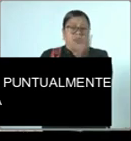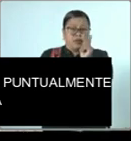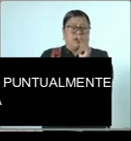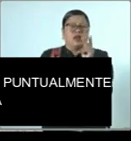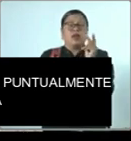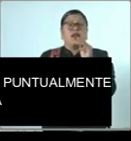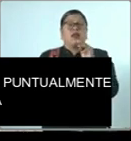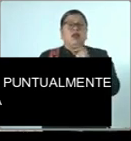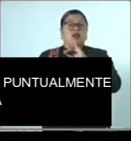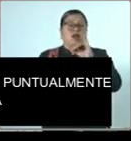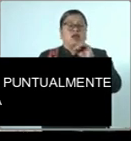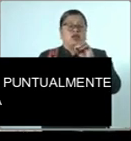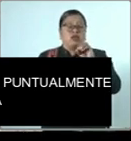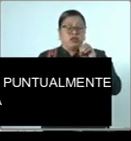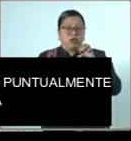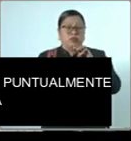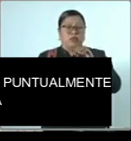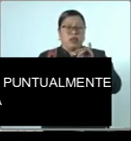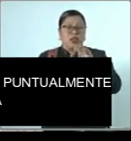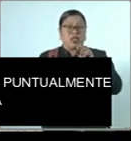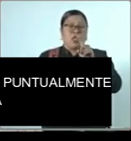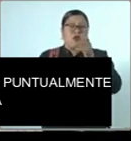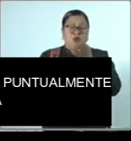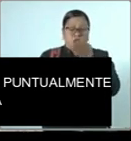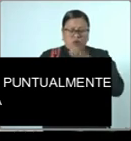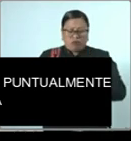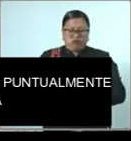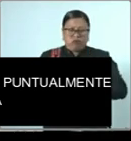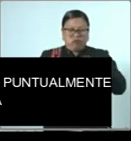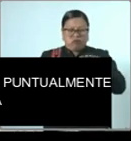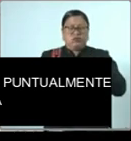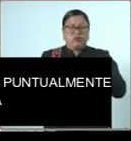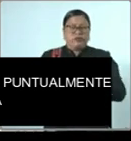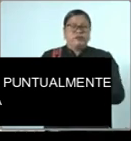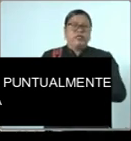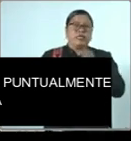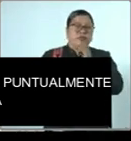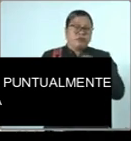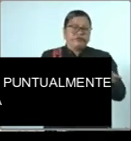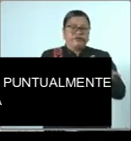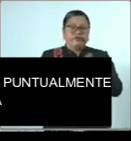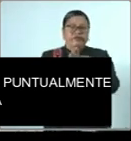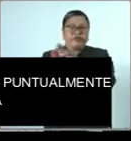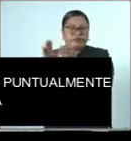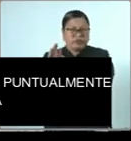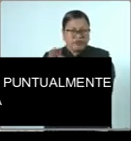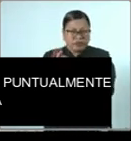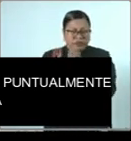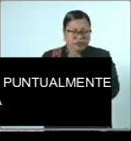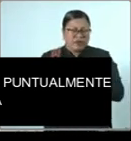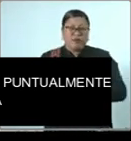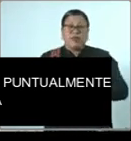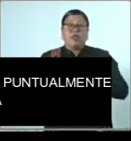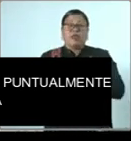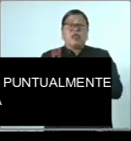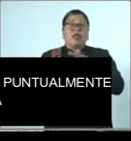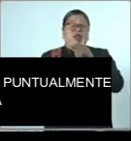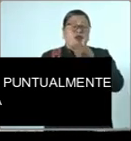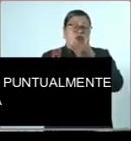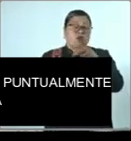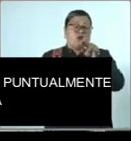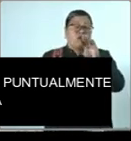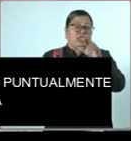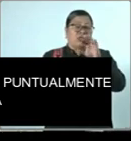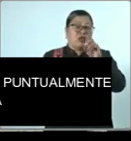Iglesias con inundaciones en su patio principal y parte de las aulas. La que sigue. El Triunfo, San Juan Huichicobe, y el preescolar